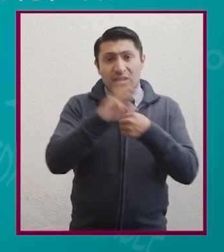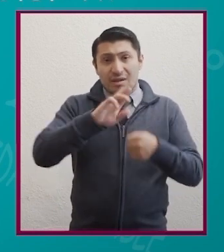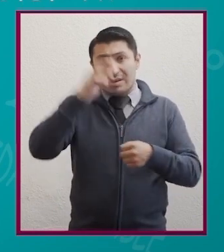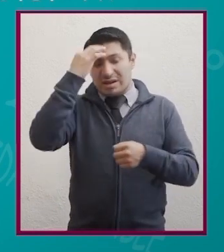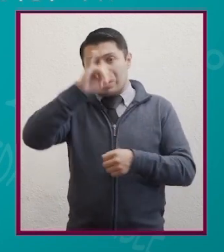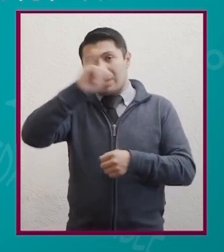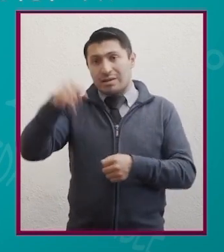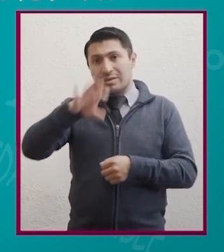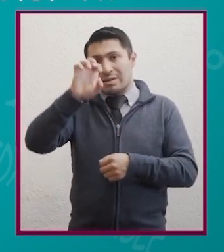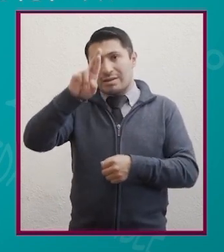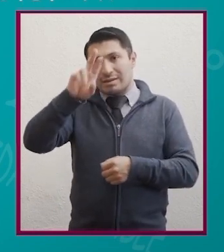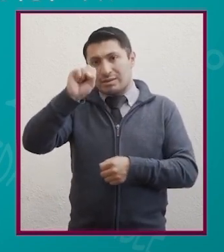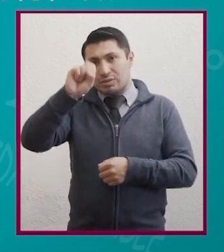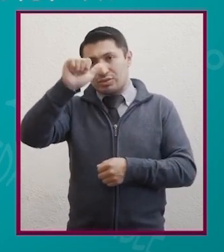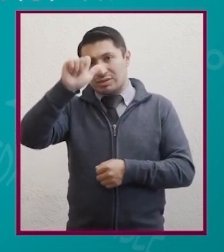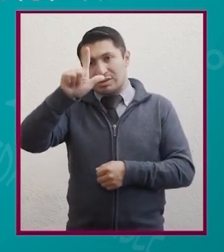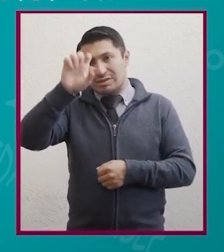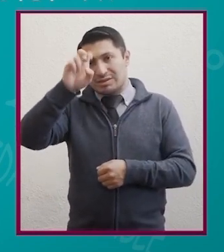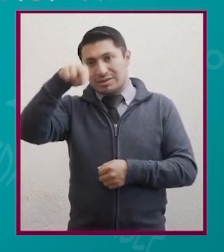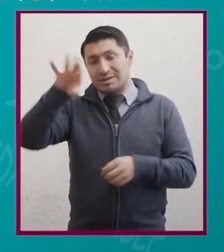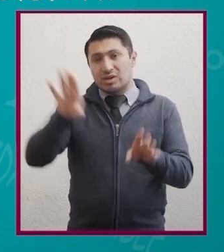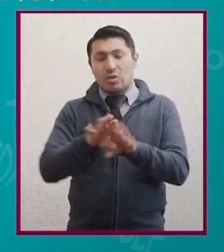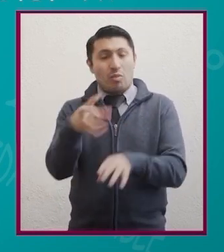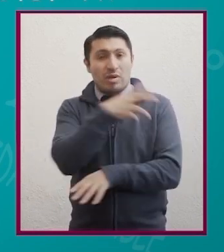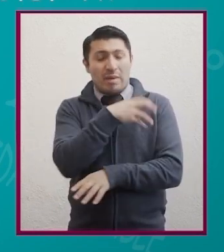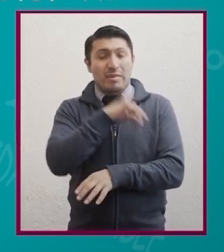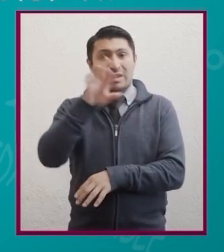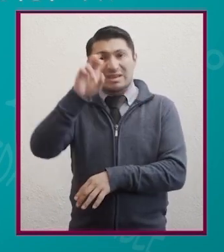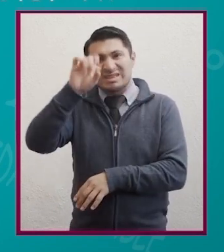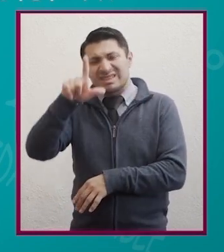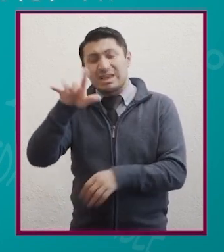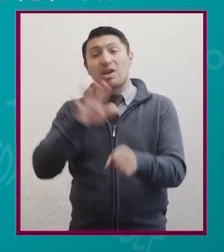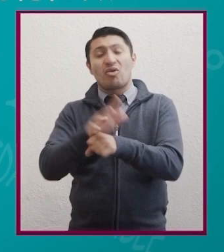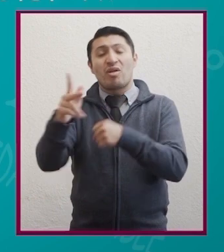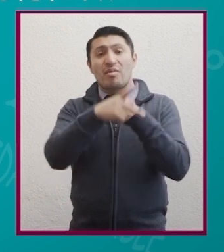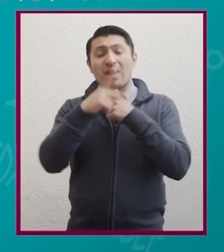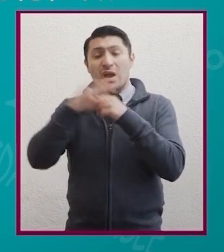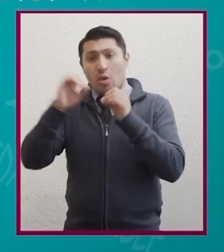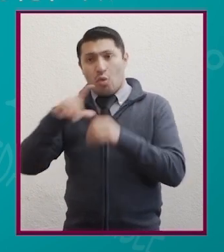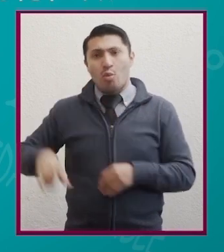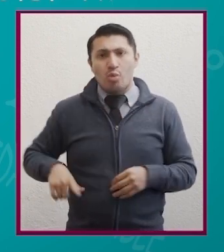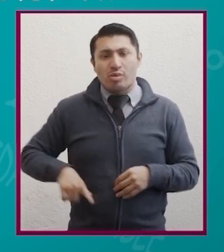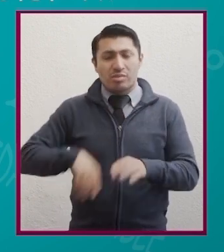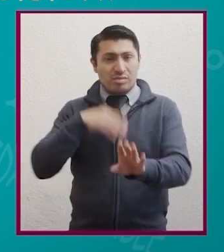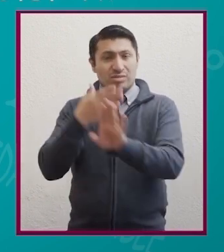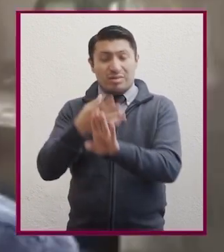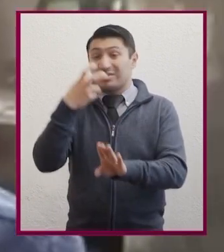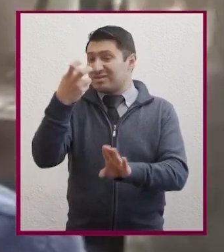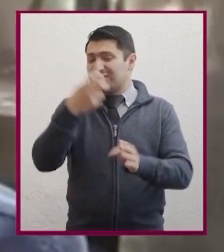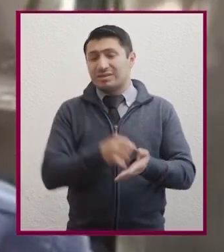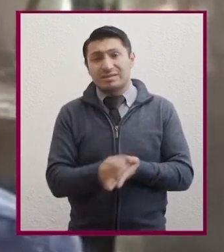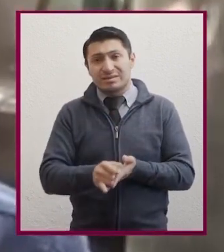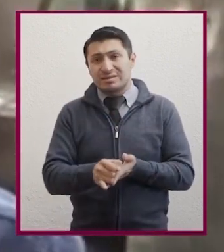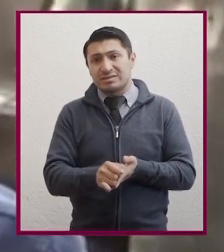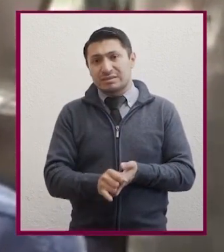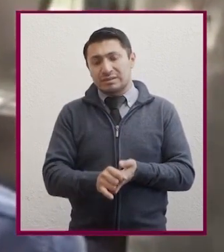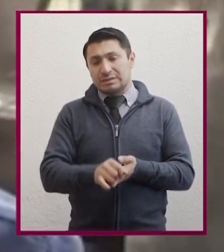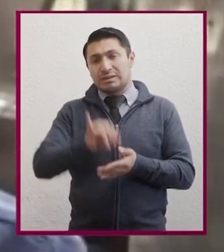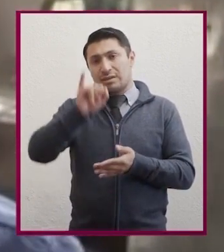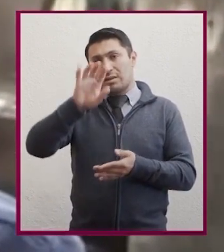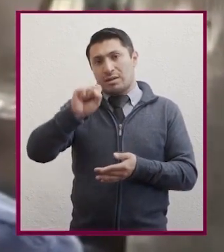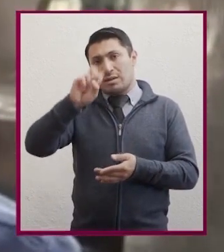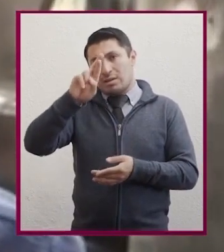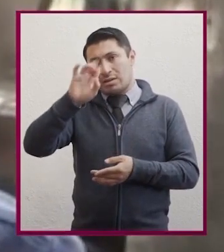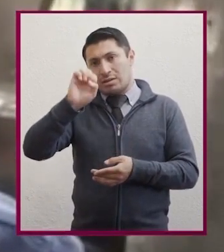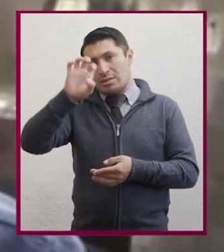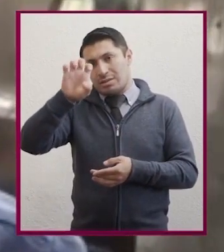a Jerusalén como la capital del Estado de Israel? ¿A qué países o gobiernos afectaría tal decisión? Tanto los israelíes